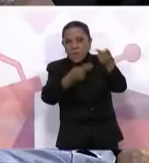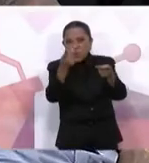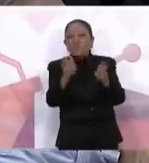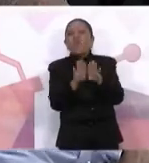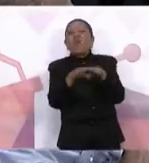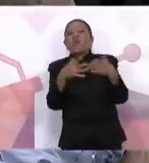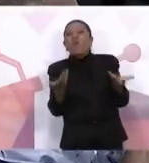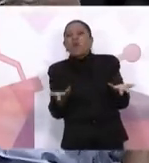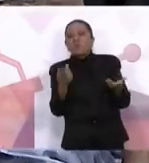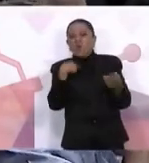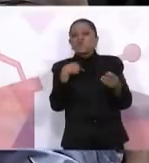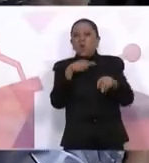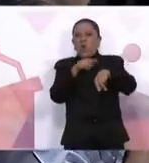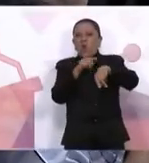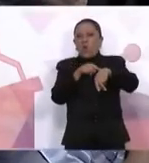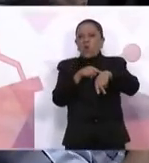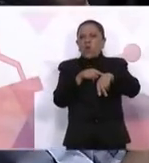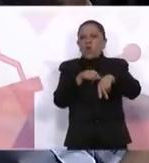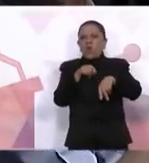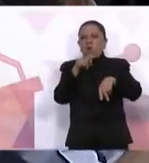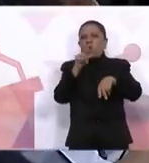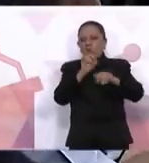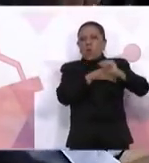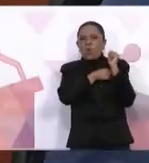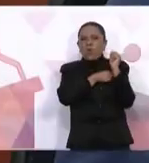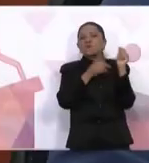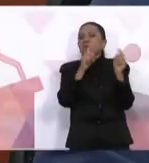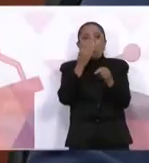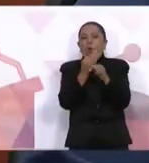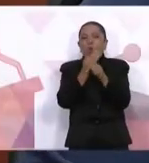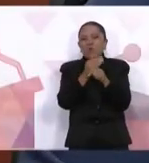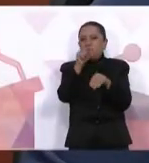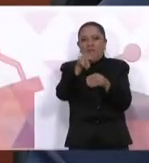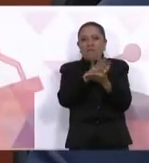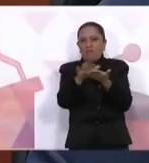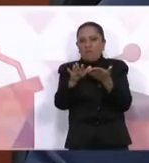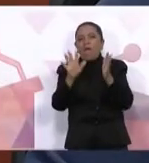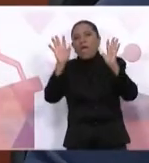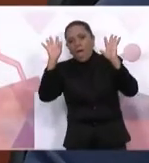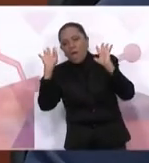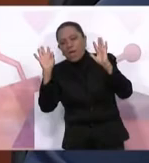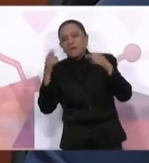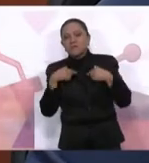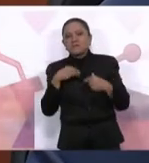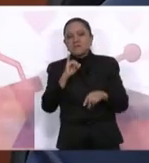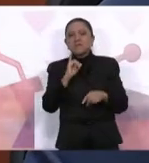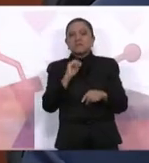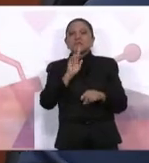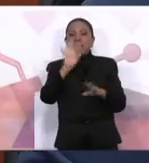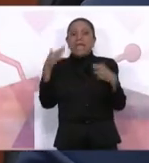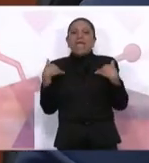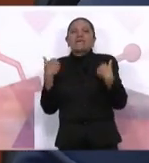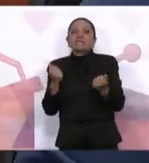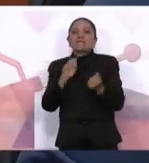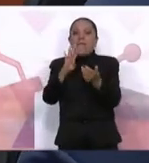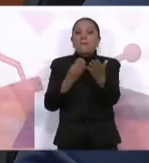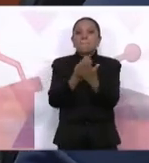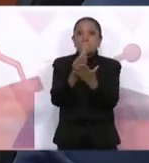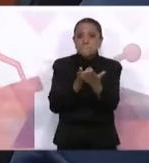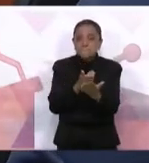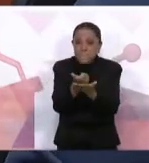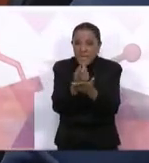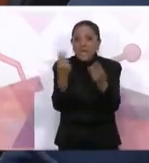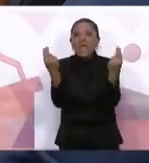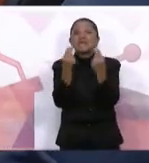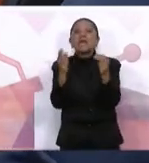a bueno positivo de utilizar diminuto con sus genes o lo primero entender que la beca-salario nace de la deserción escolar